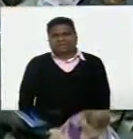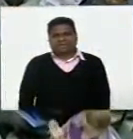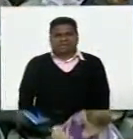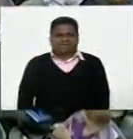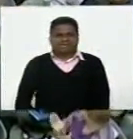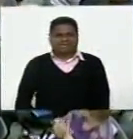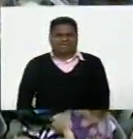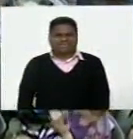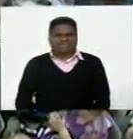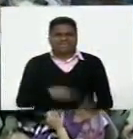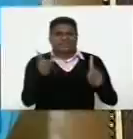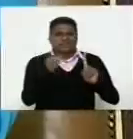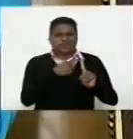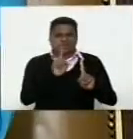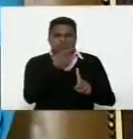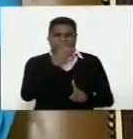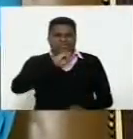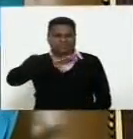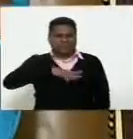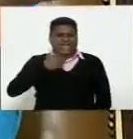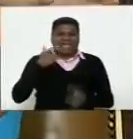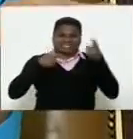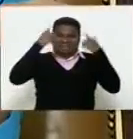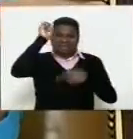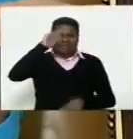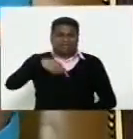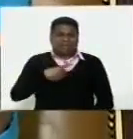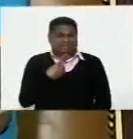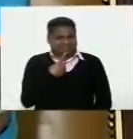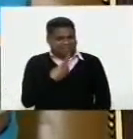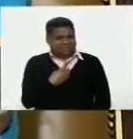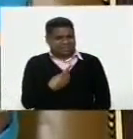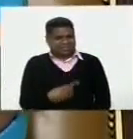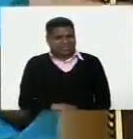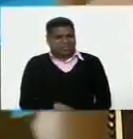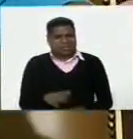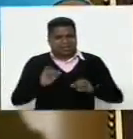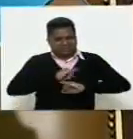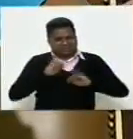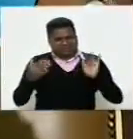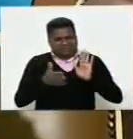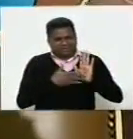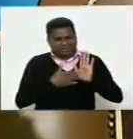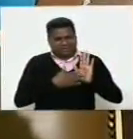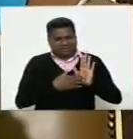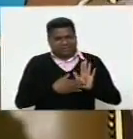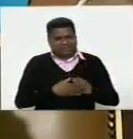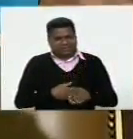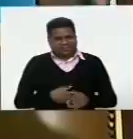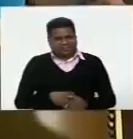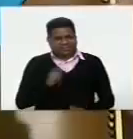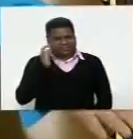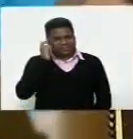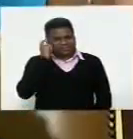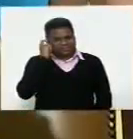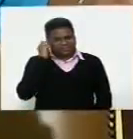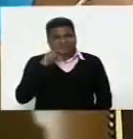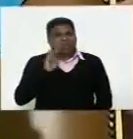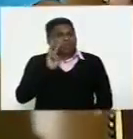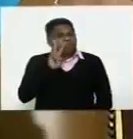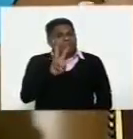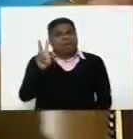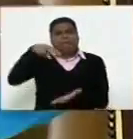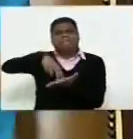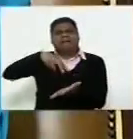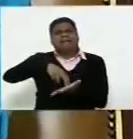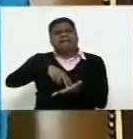Y una del comandante Chávez, que ya la dijimos, pero es que para cerrar, yo veo a Blanca sentada, parada allí hablando, y